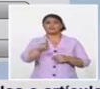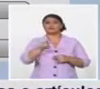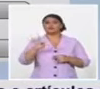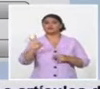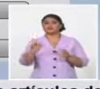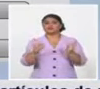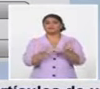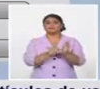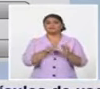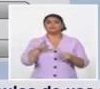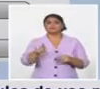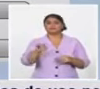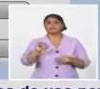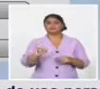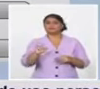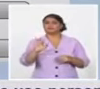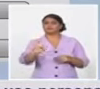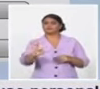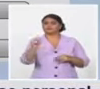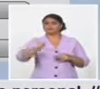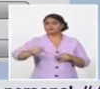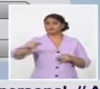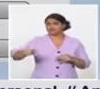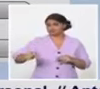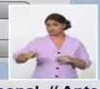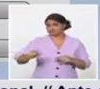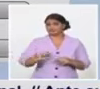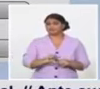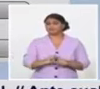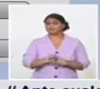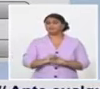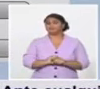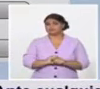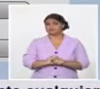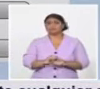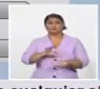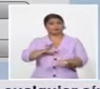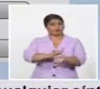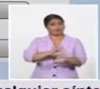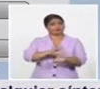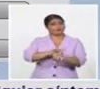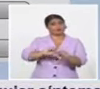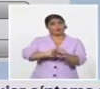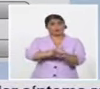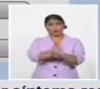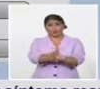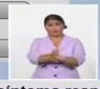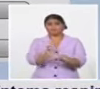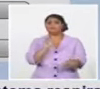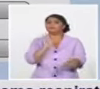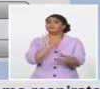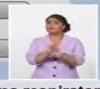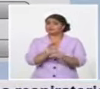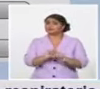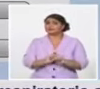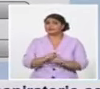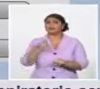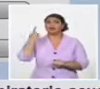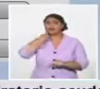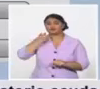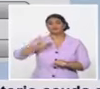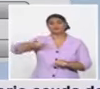118.168 pacientes, personas con COVID-19 desde que comenzó la transmisión el